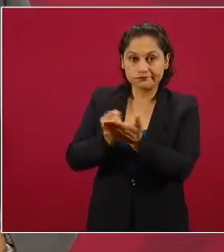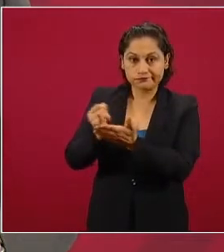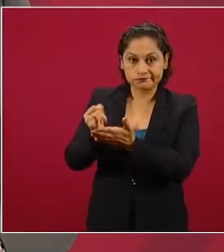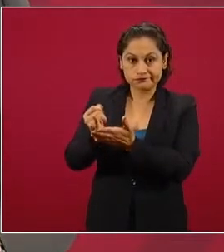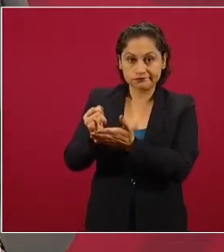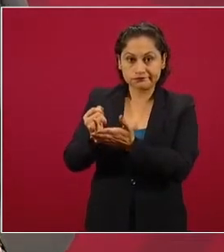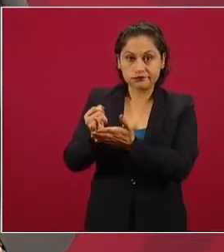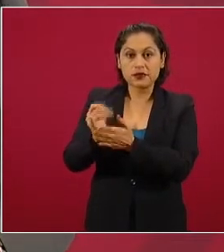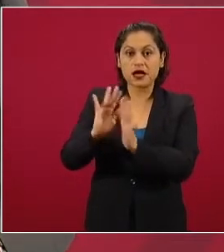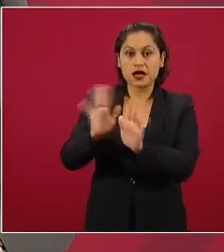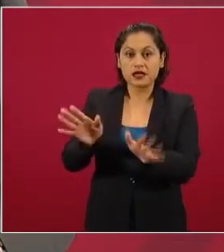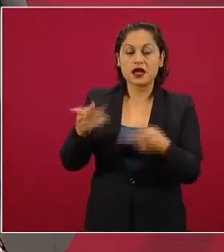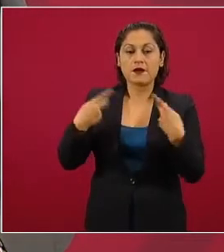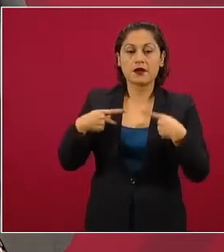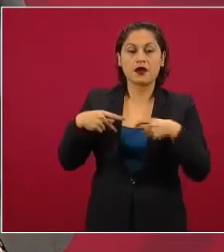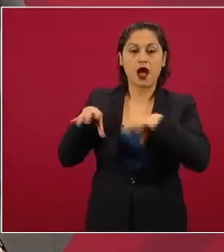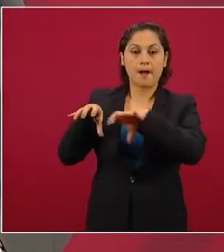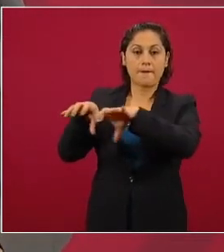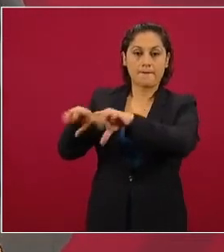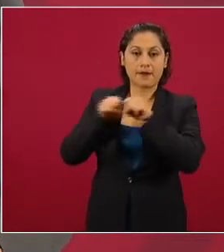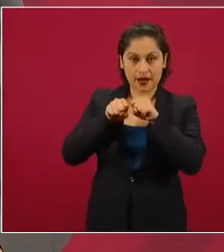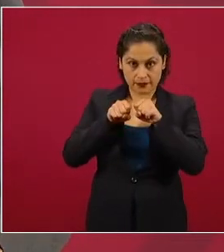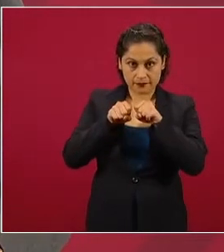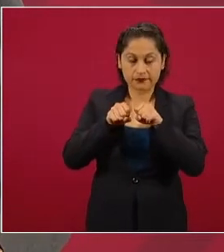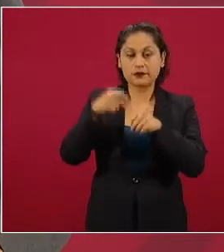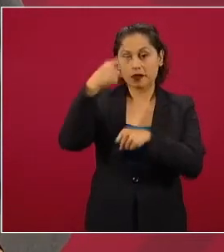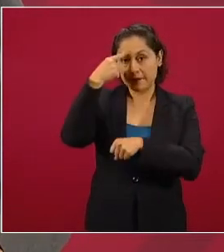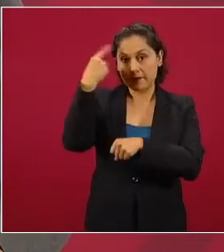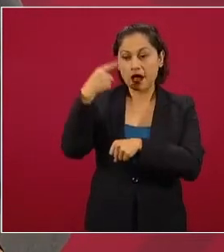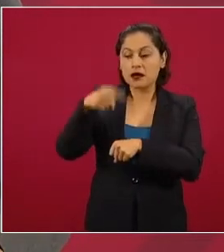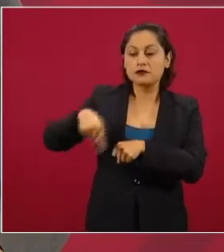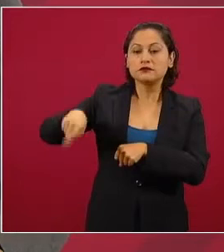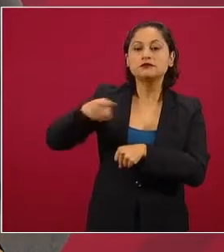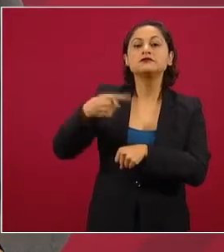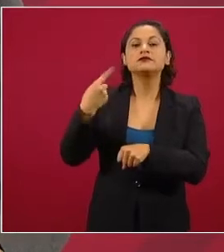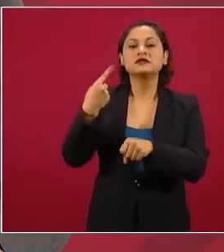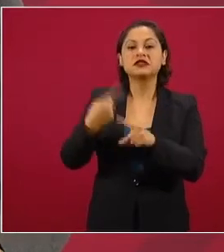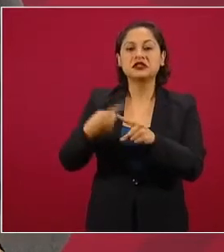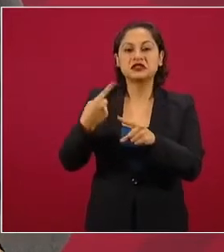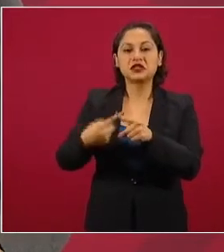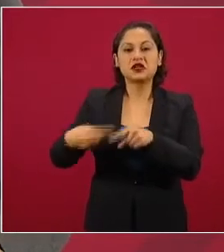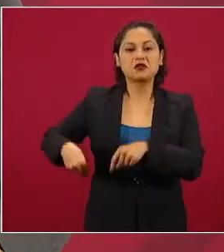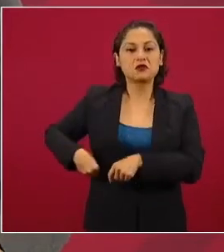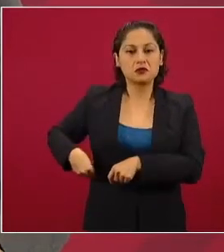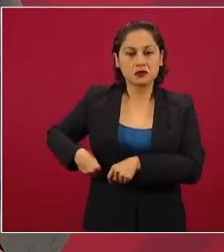ya hay detenciones de responsables.